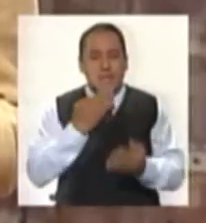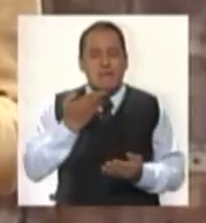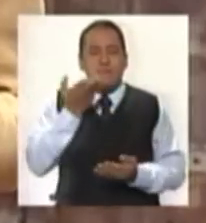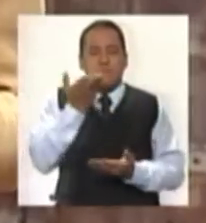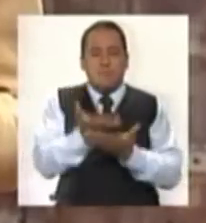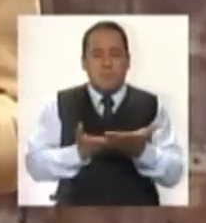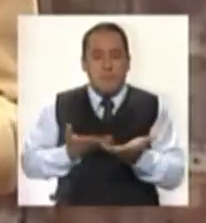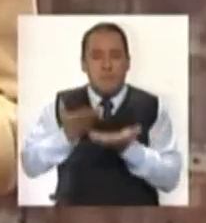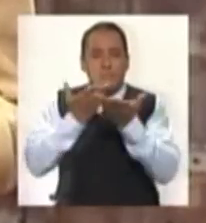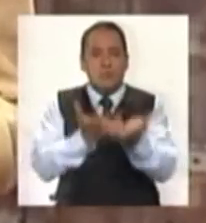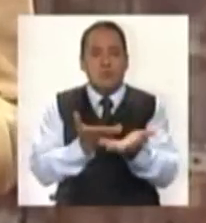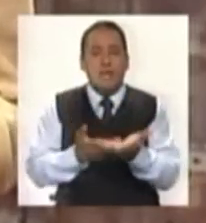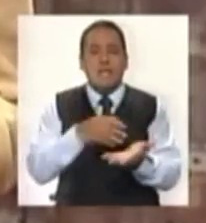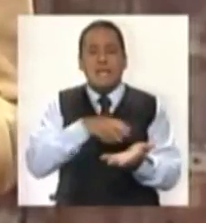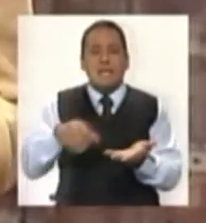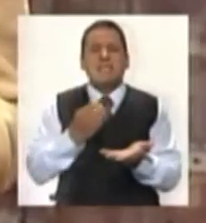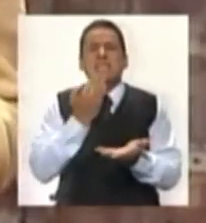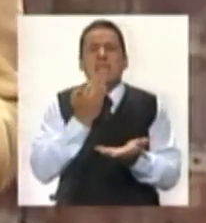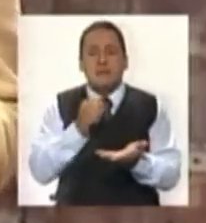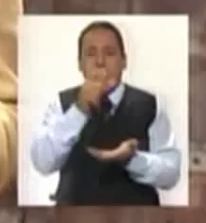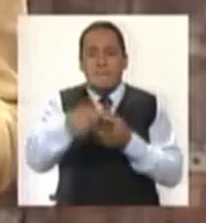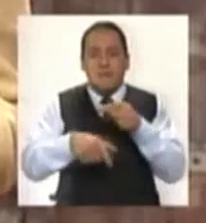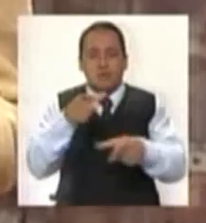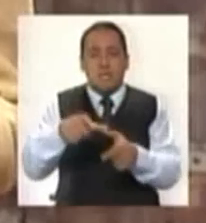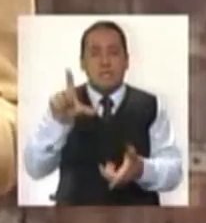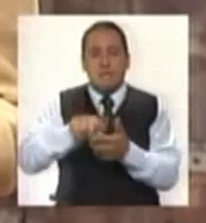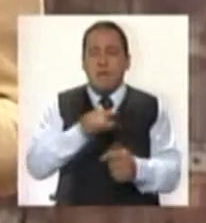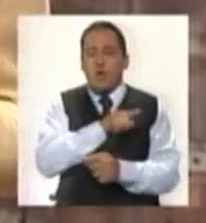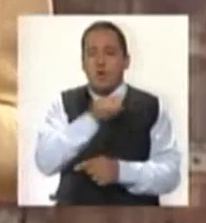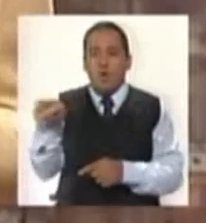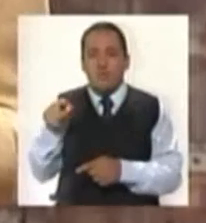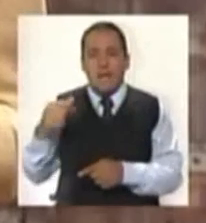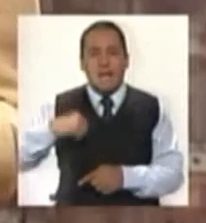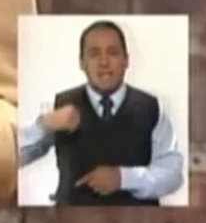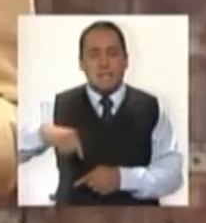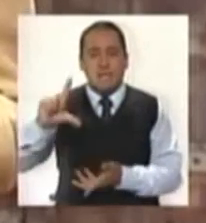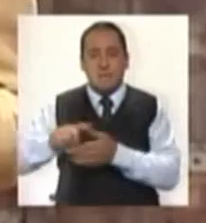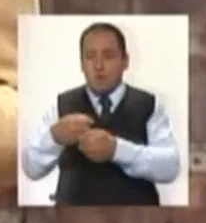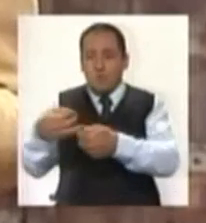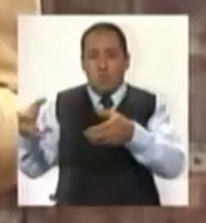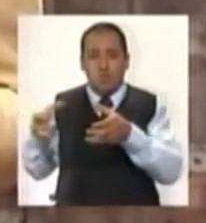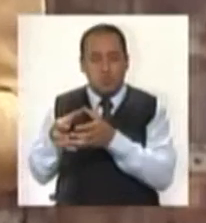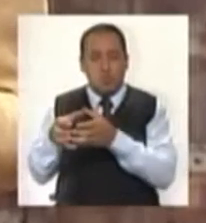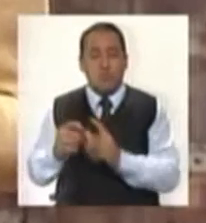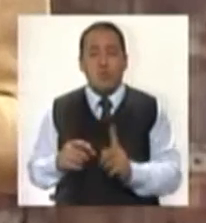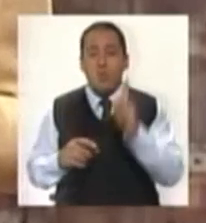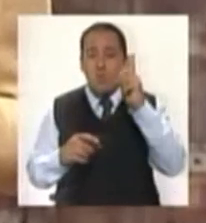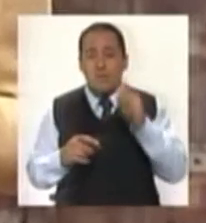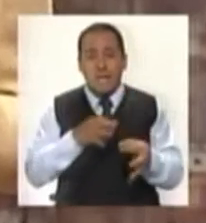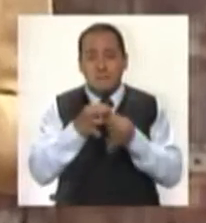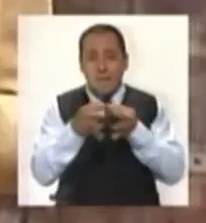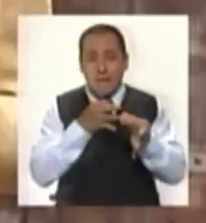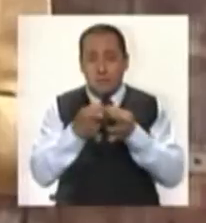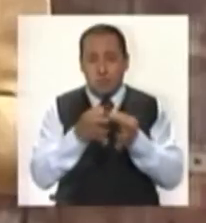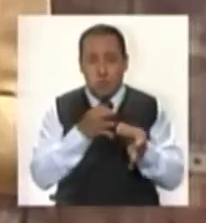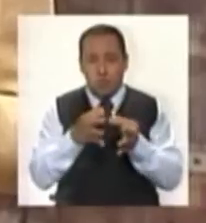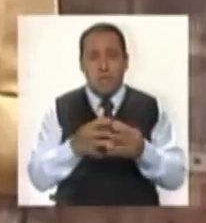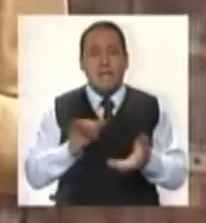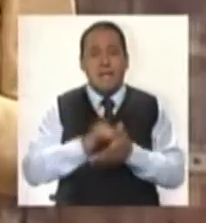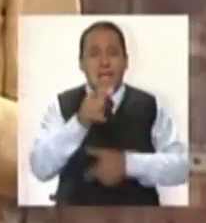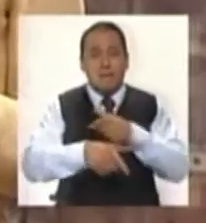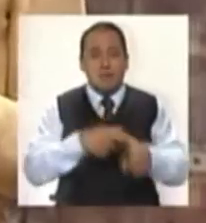interpelación que hace el poblador de Lima hacia la señora Villarán y sus regidores. Una primera explicación que el